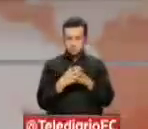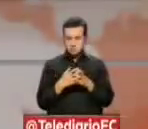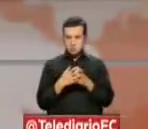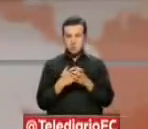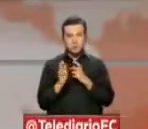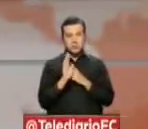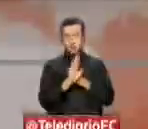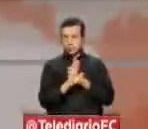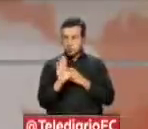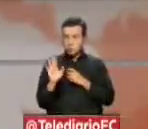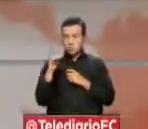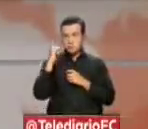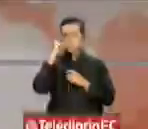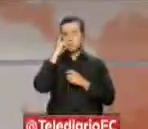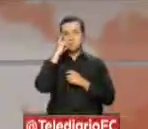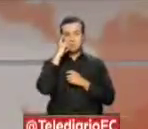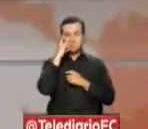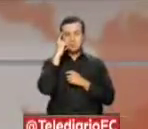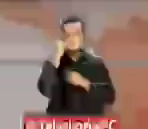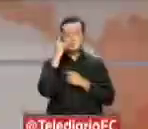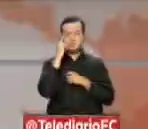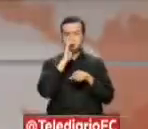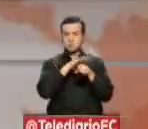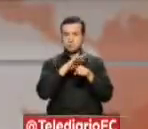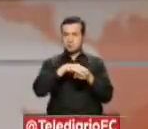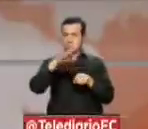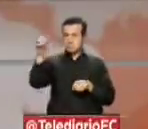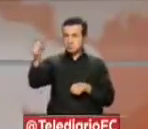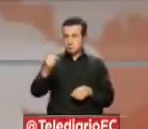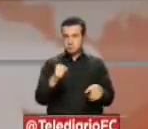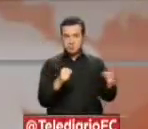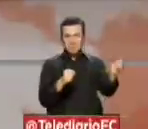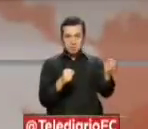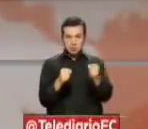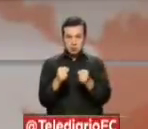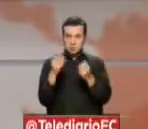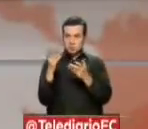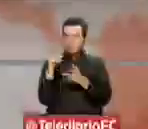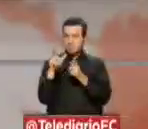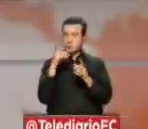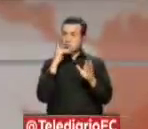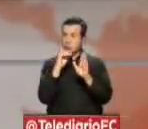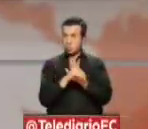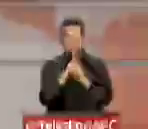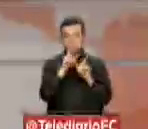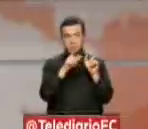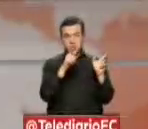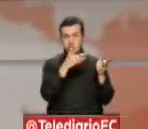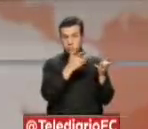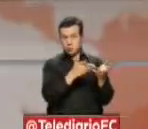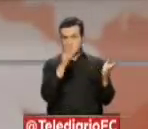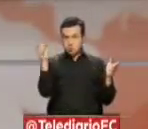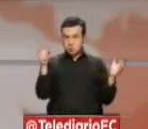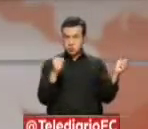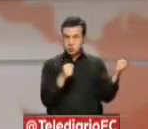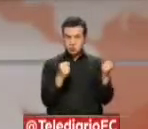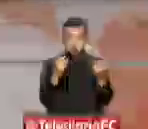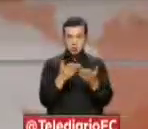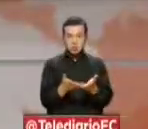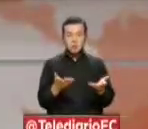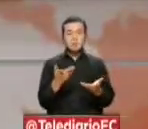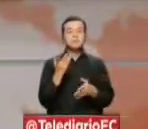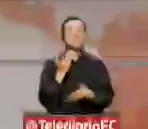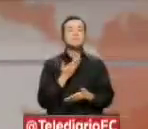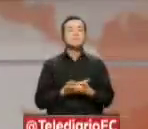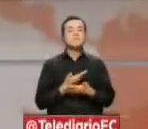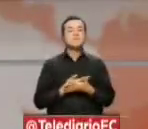manera discreta deben convocar a las partes, tanto los que acusan como los que se defienden,